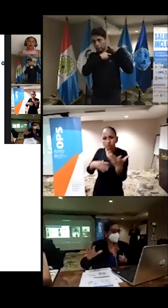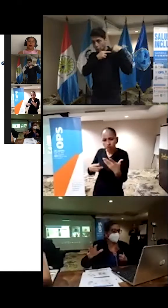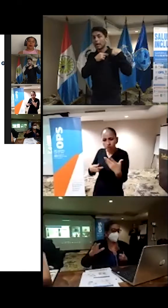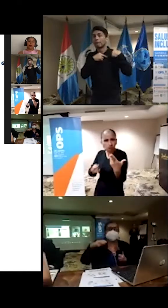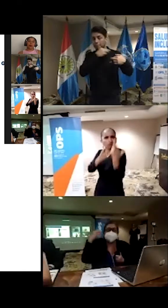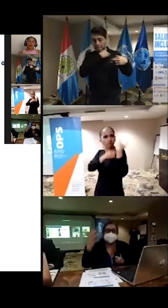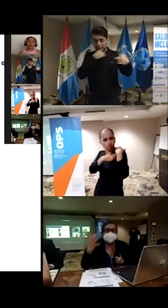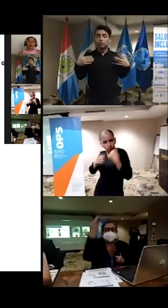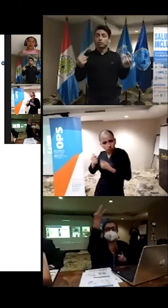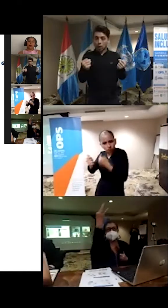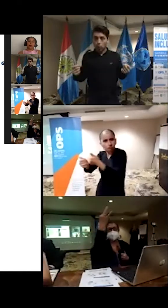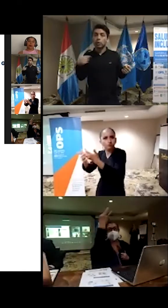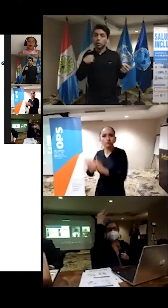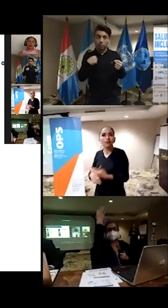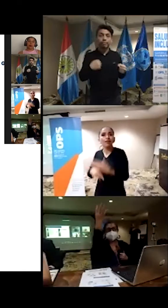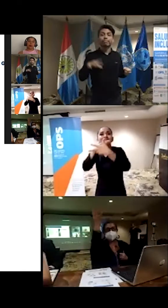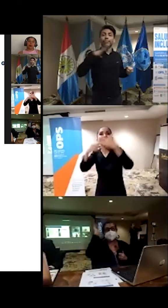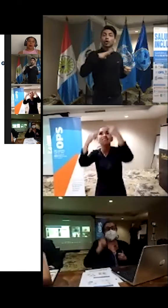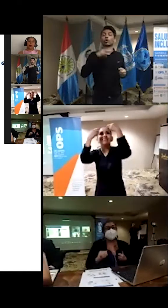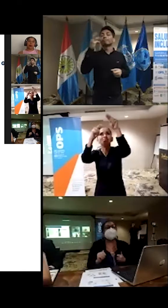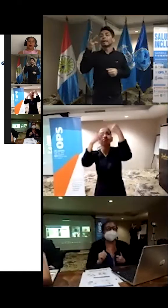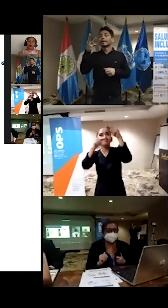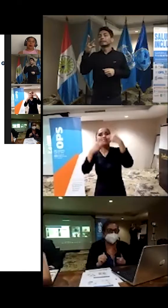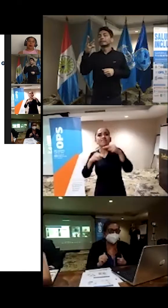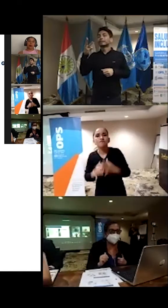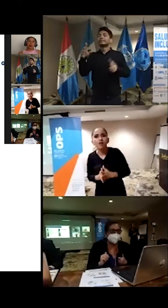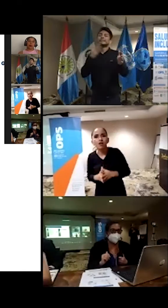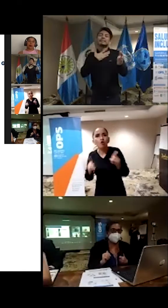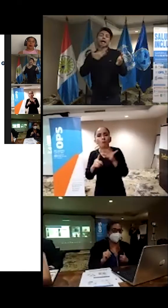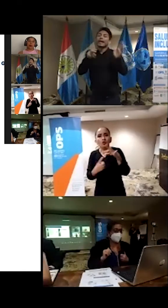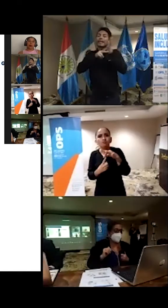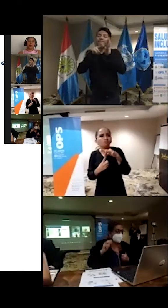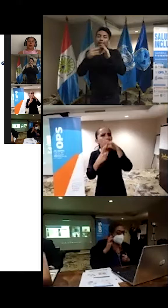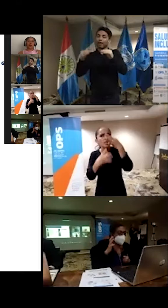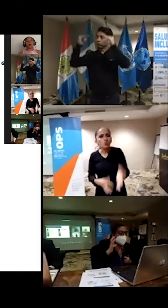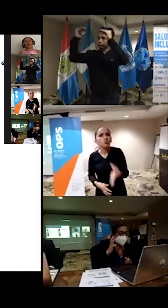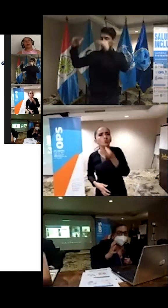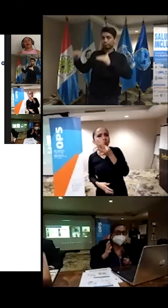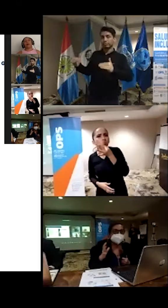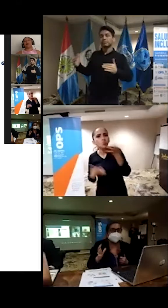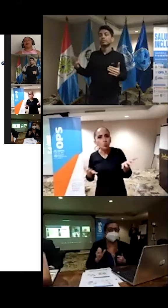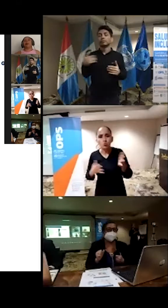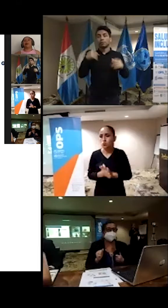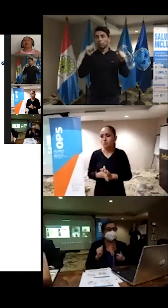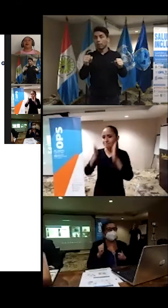dirigimos. Tenemos 3 niveles, casi un especializado, en